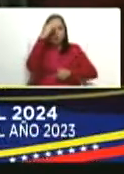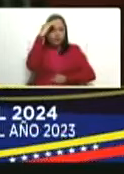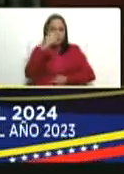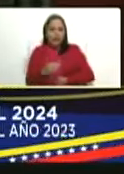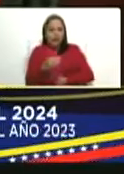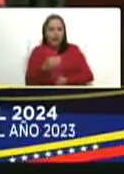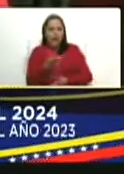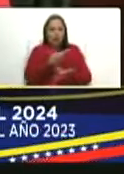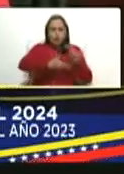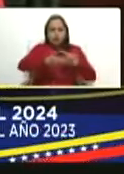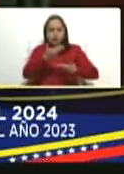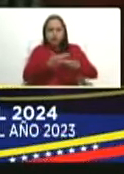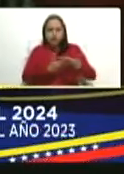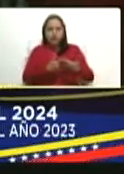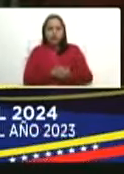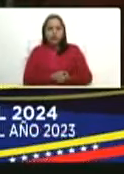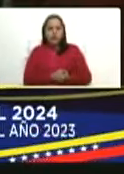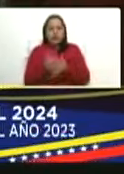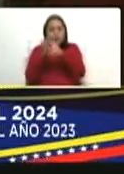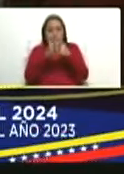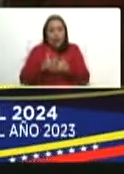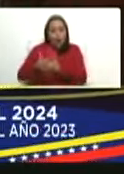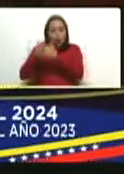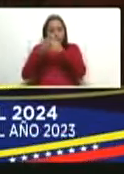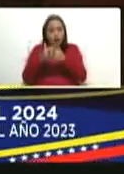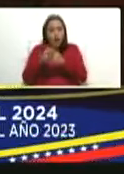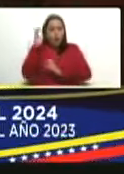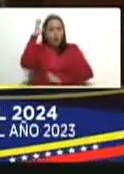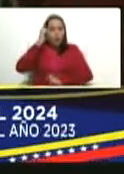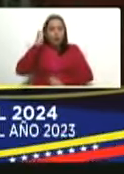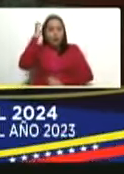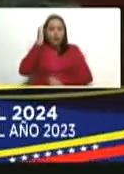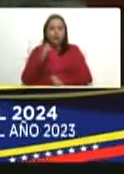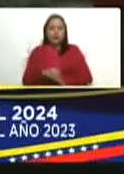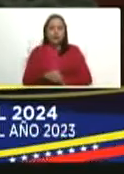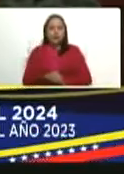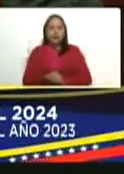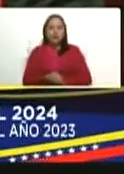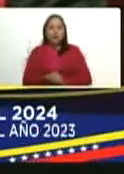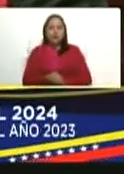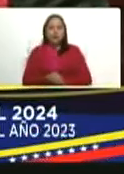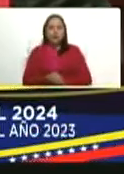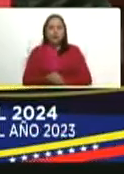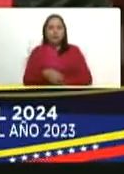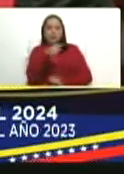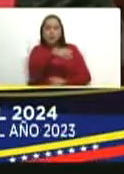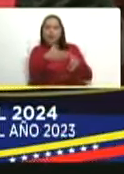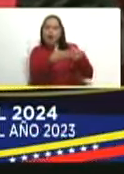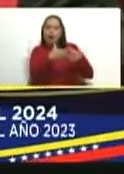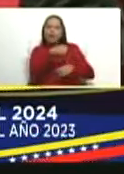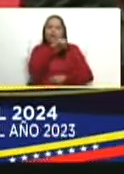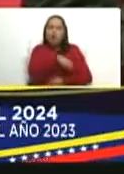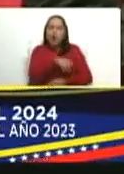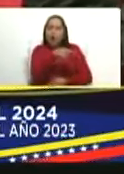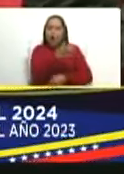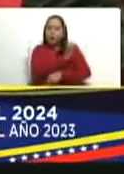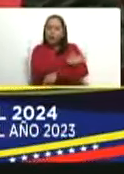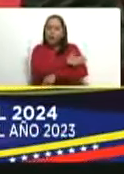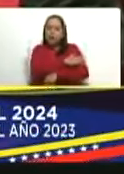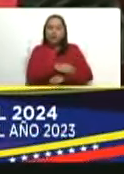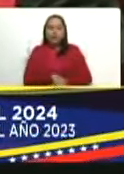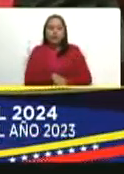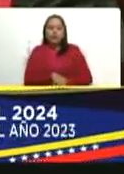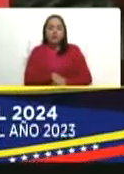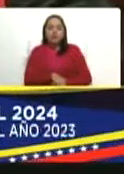y diplomáticos de Estados Unidos y de Europa. Este bloque histórico está